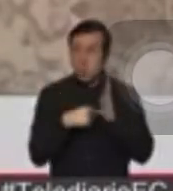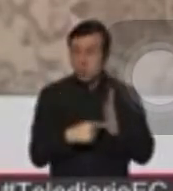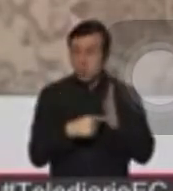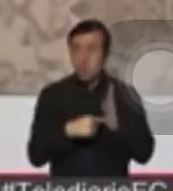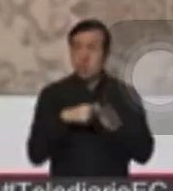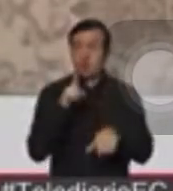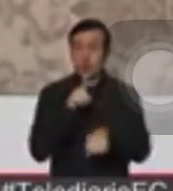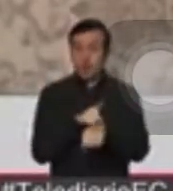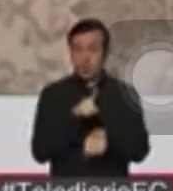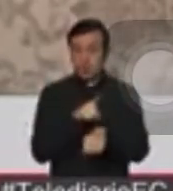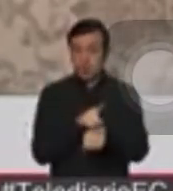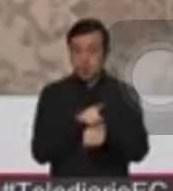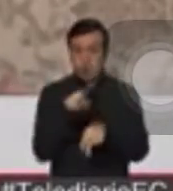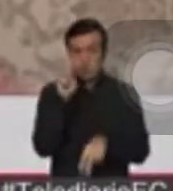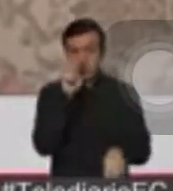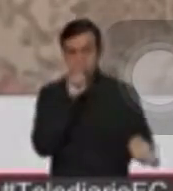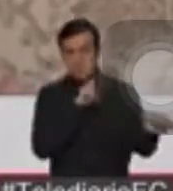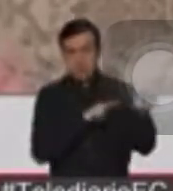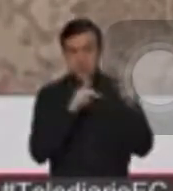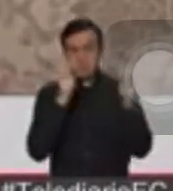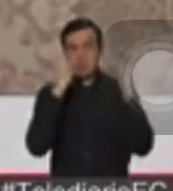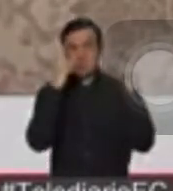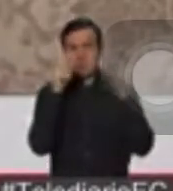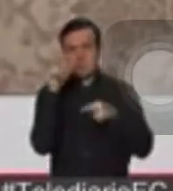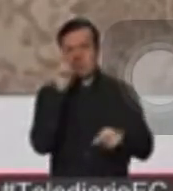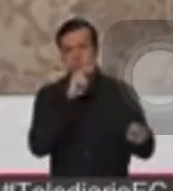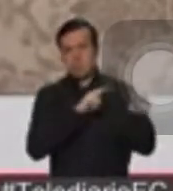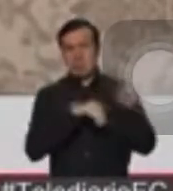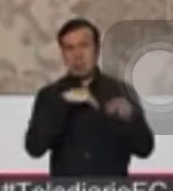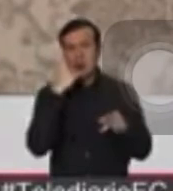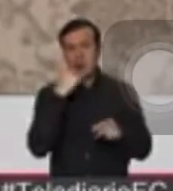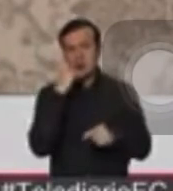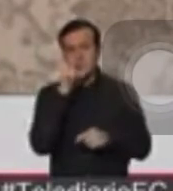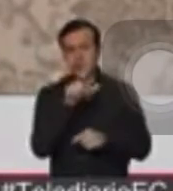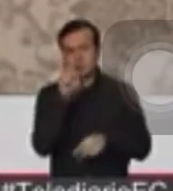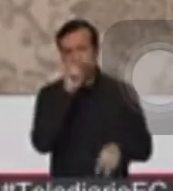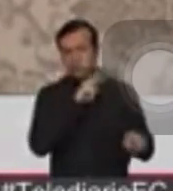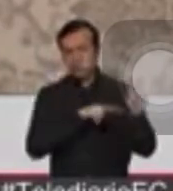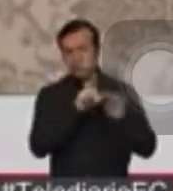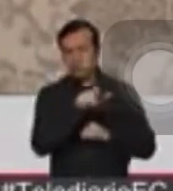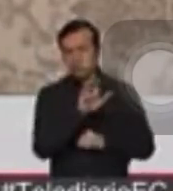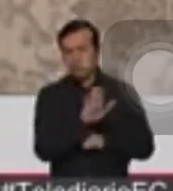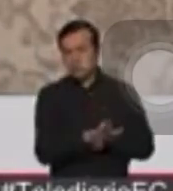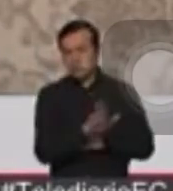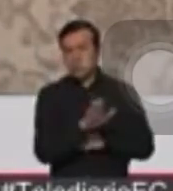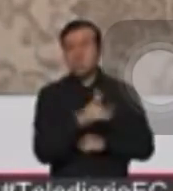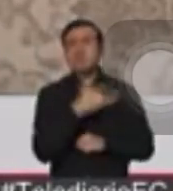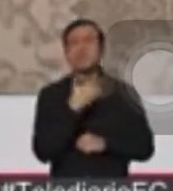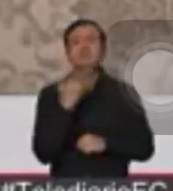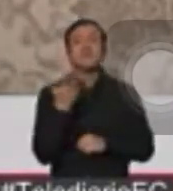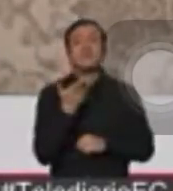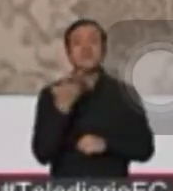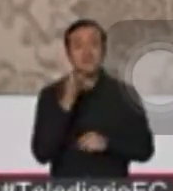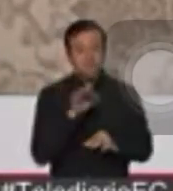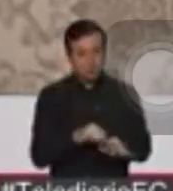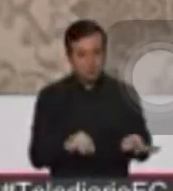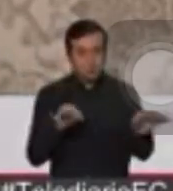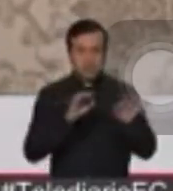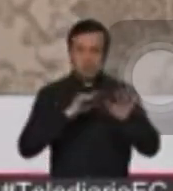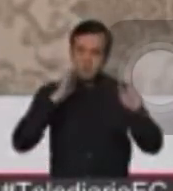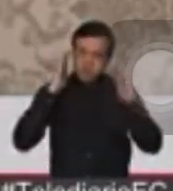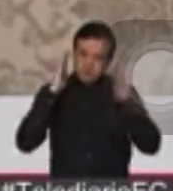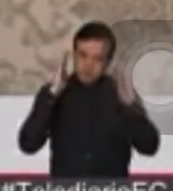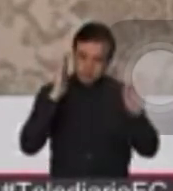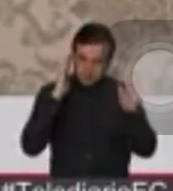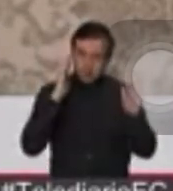telemédico evidencie señales de alarma o de alerta en el cuadro clínico del paciente, va a ser imprescindible la atención